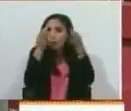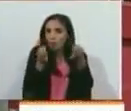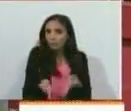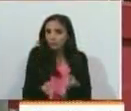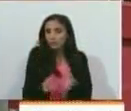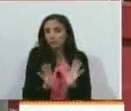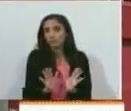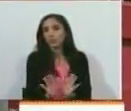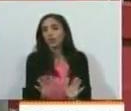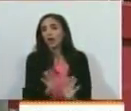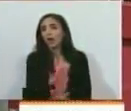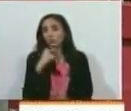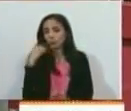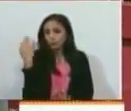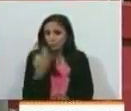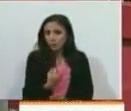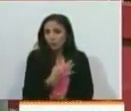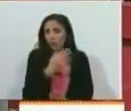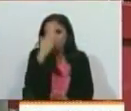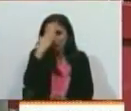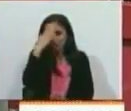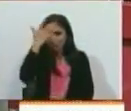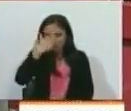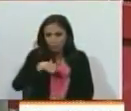contar con el apoyo del país entero.